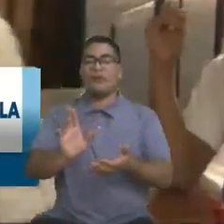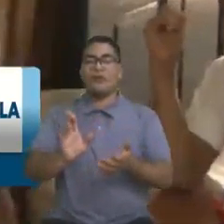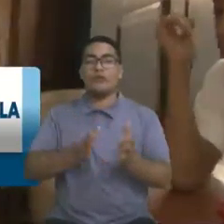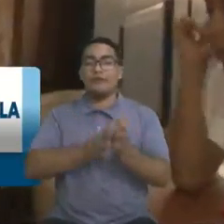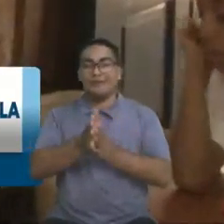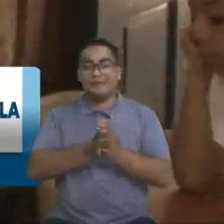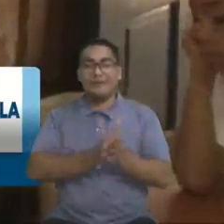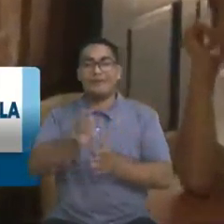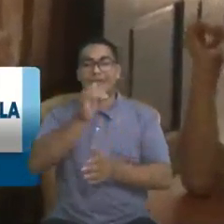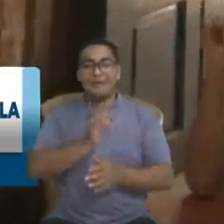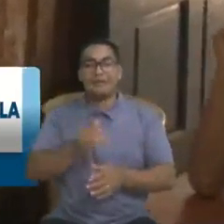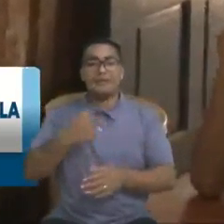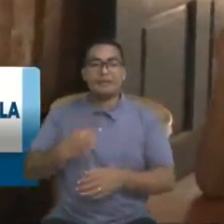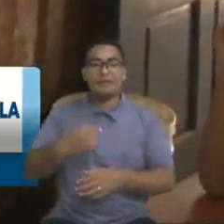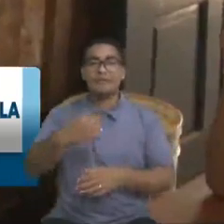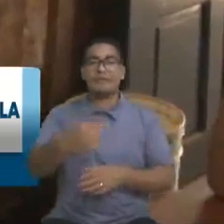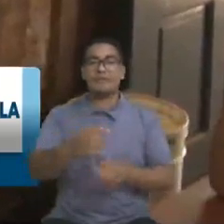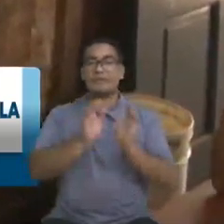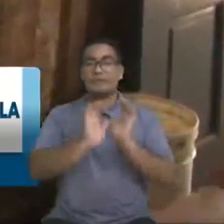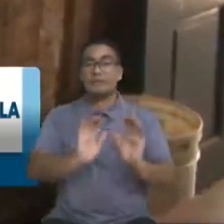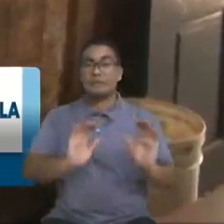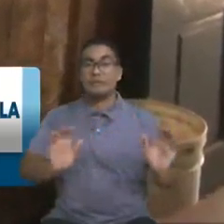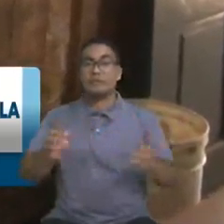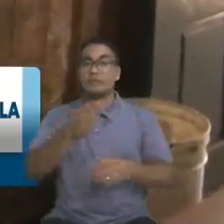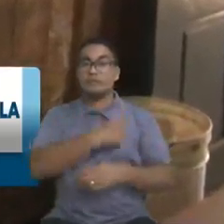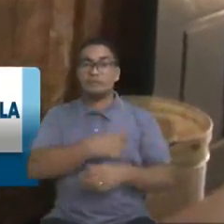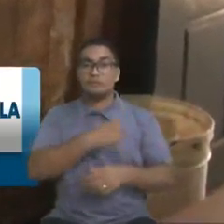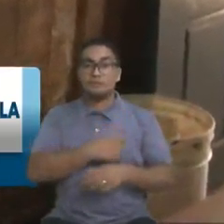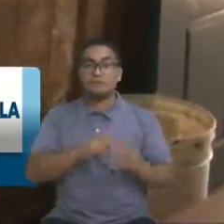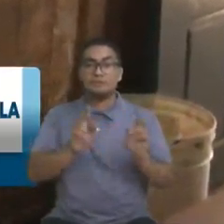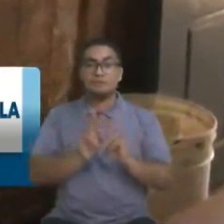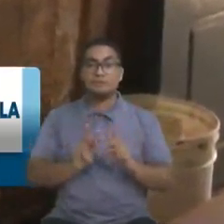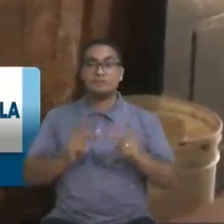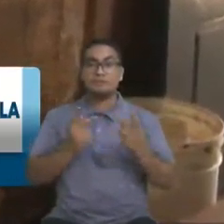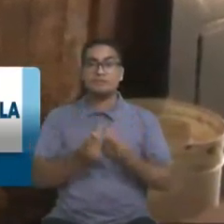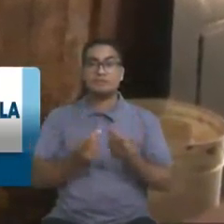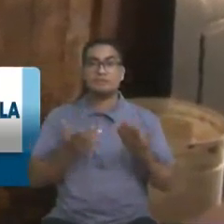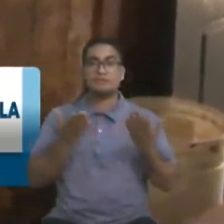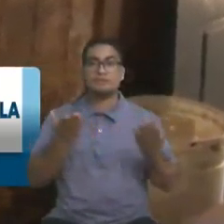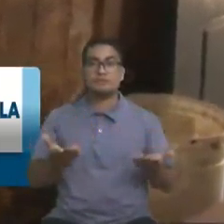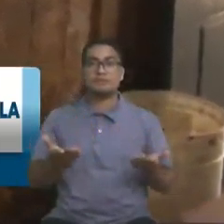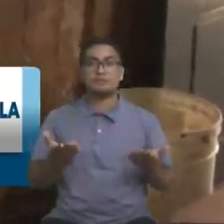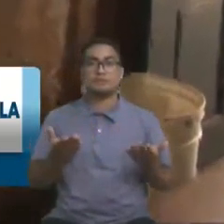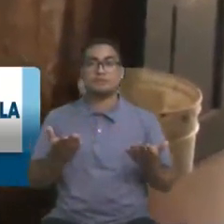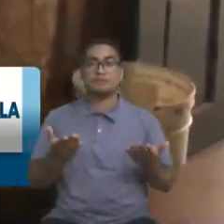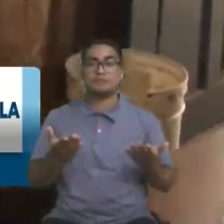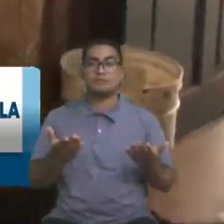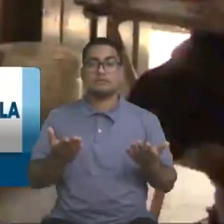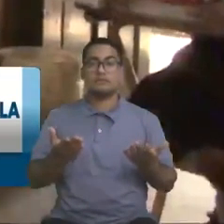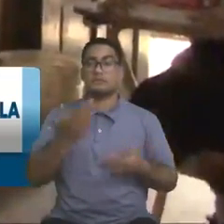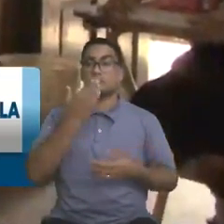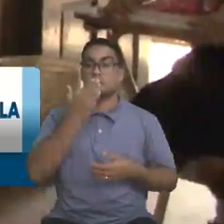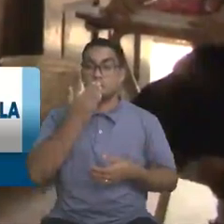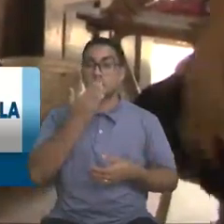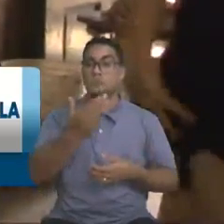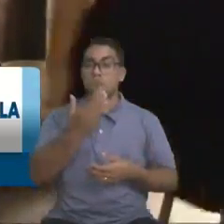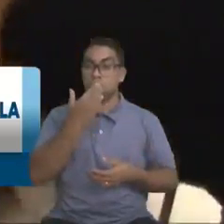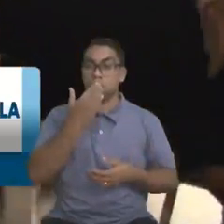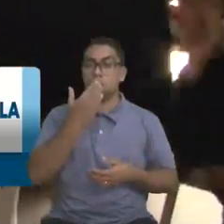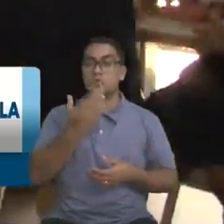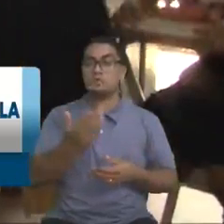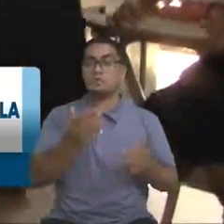implementando, ¿verdad? En los colegios. O sea, ha venido a ayudar al buen estado nutricional de los niños. Claro,